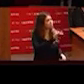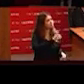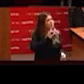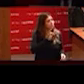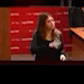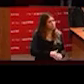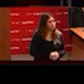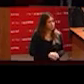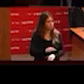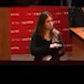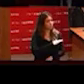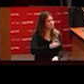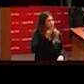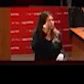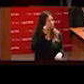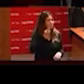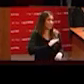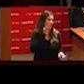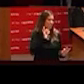hablar señora